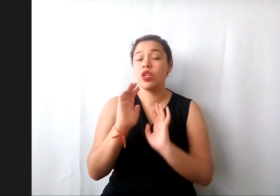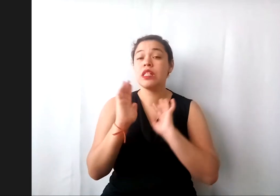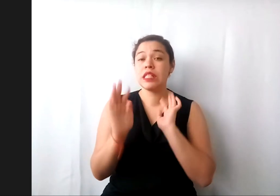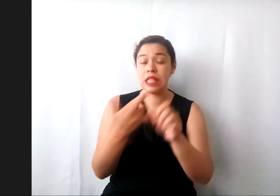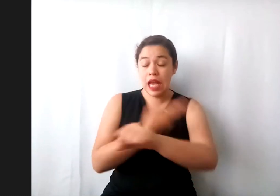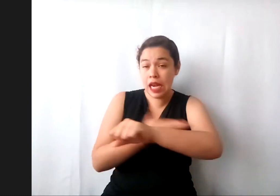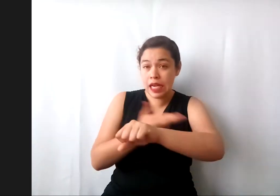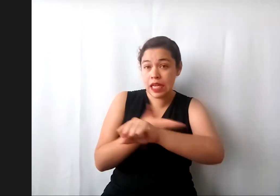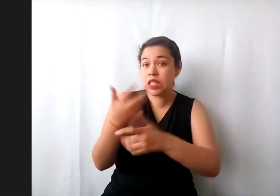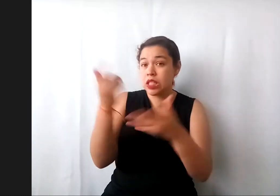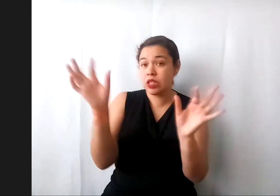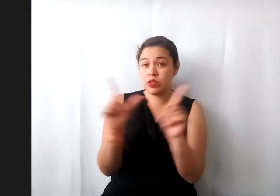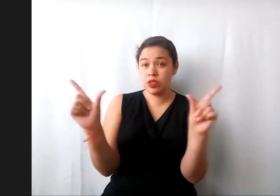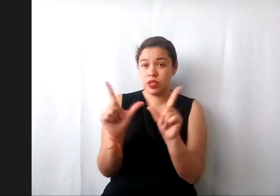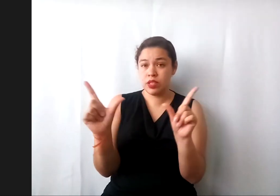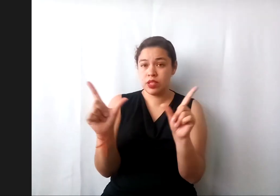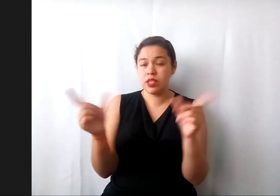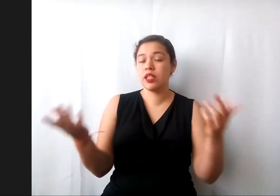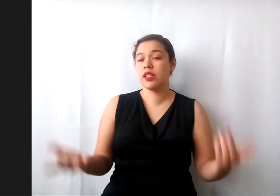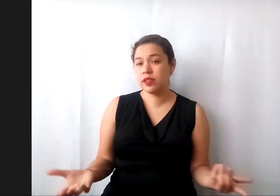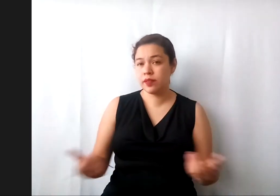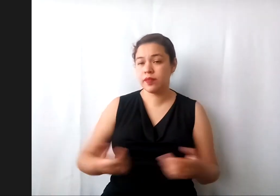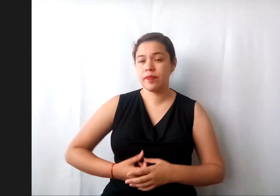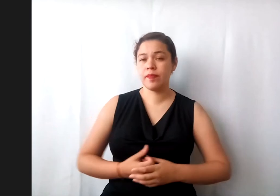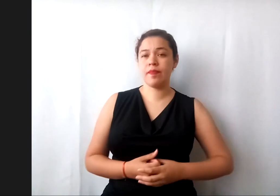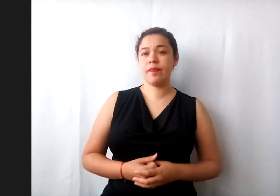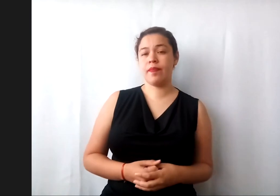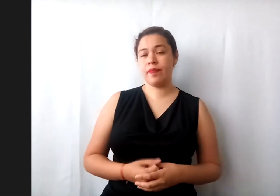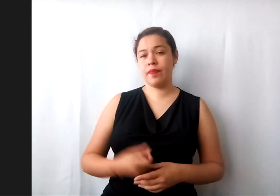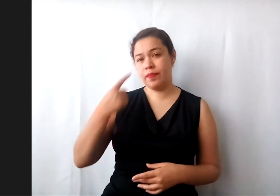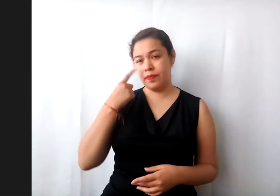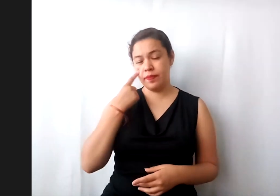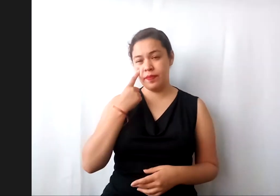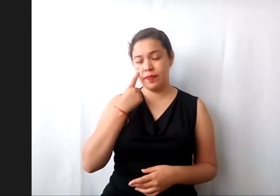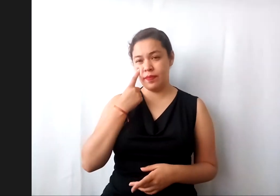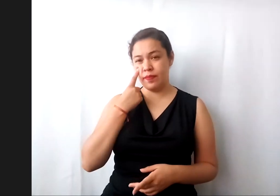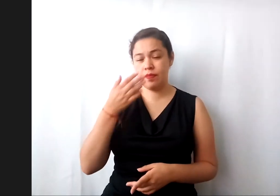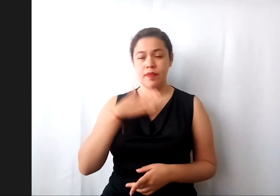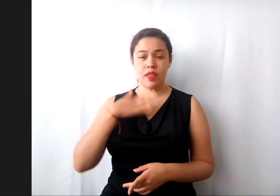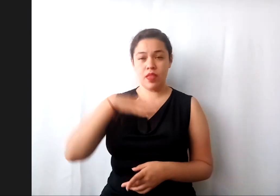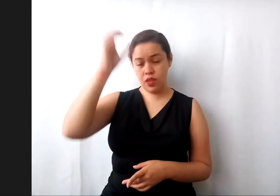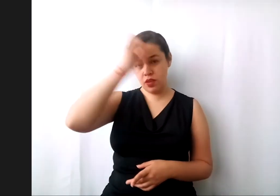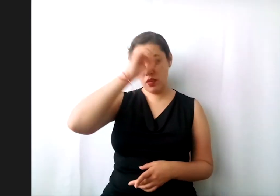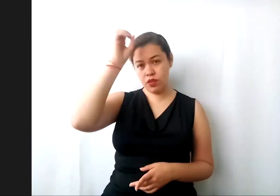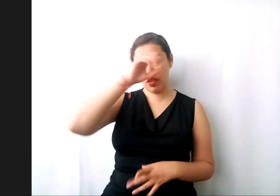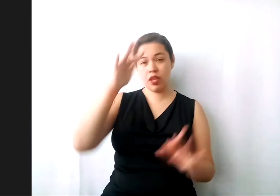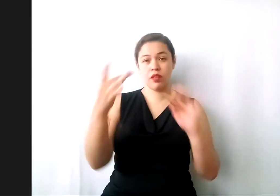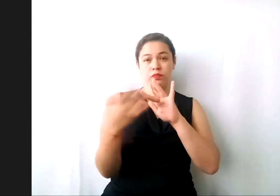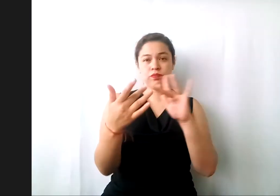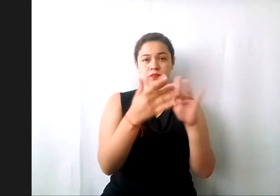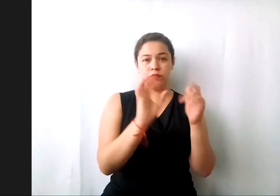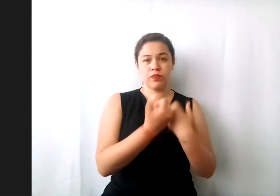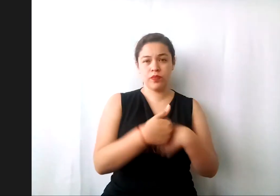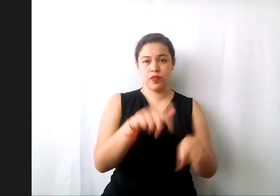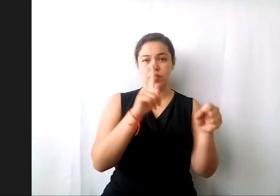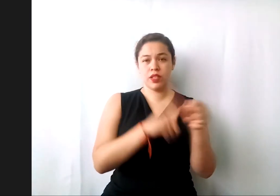registro. Y todo esto, vean, desde mi punto de vista, en el caso de redes sociales, ni siquiera habría